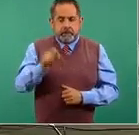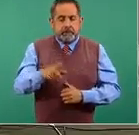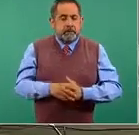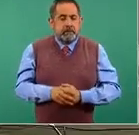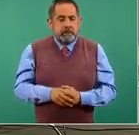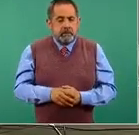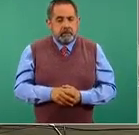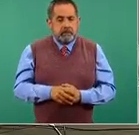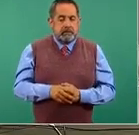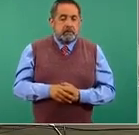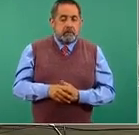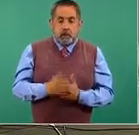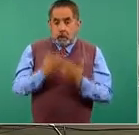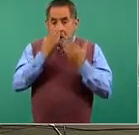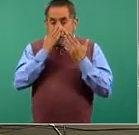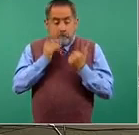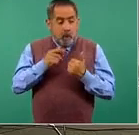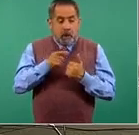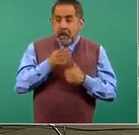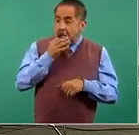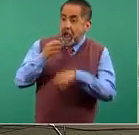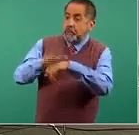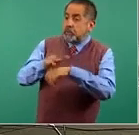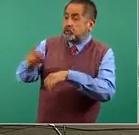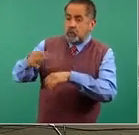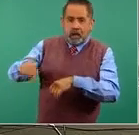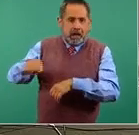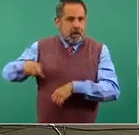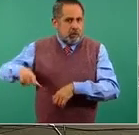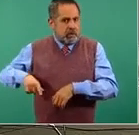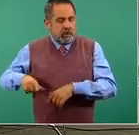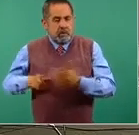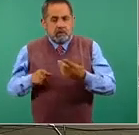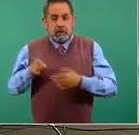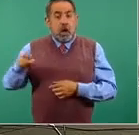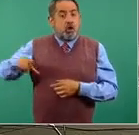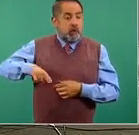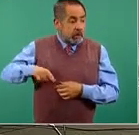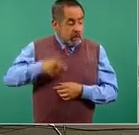sin embargo, a pesar de que no existía esta notificación, en cuanto el Estado tomó